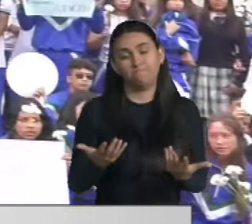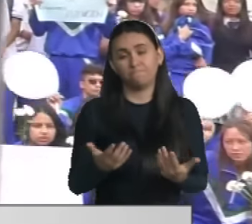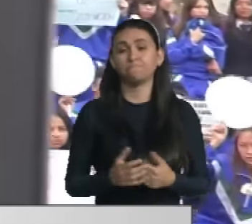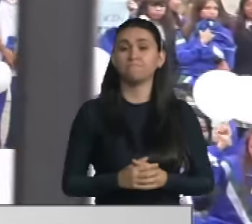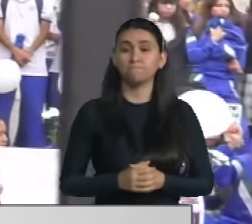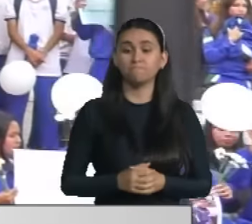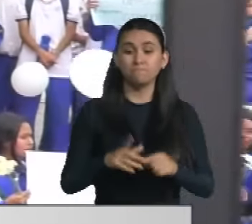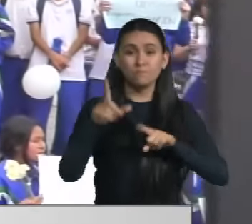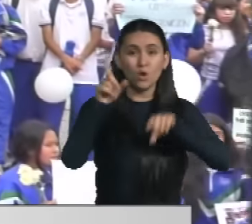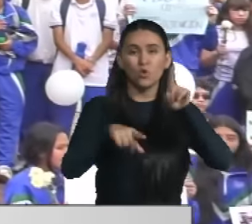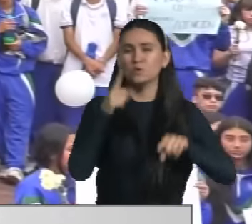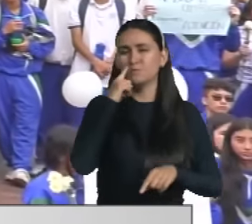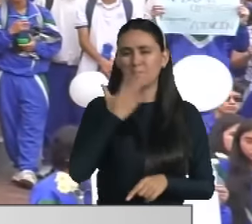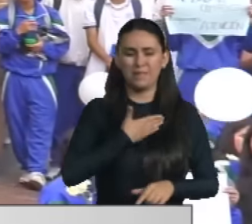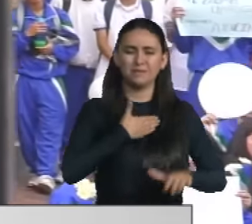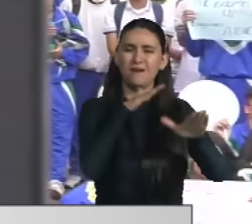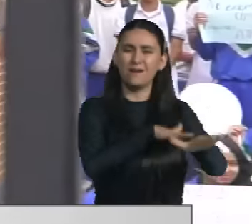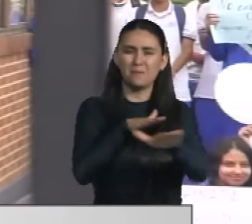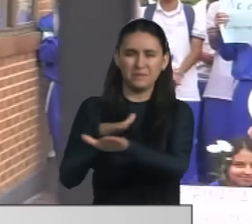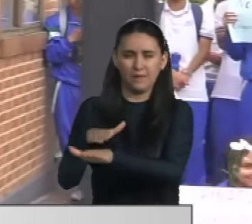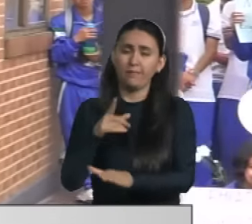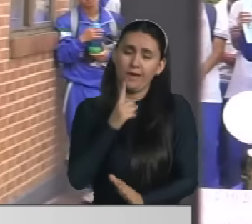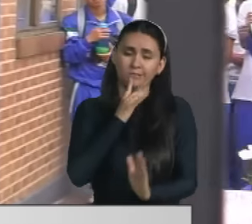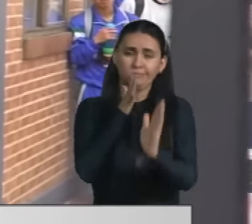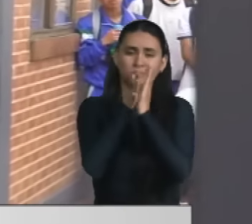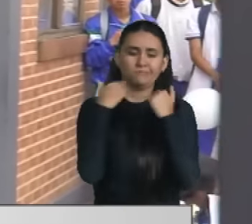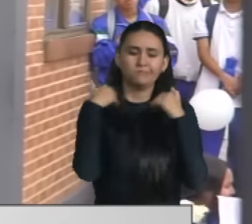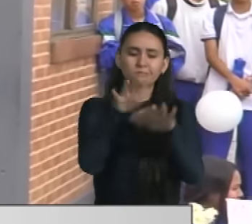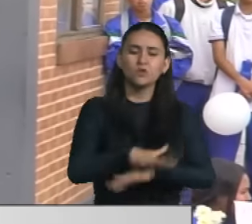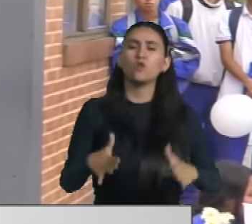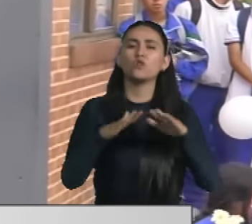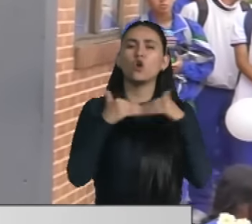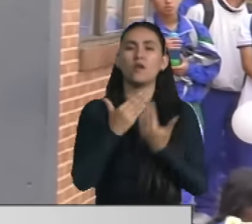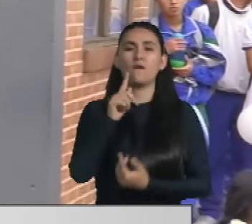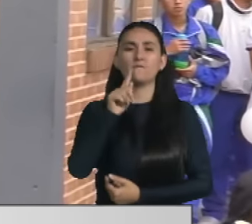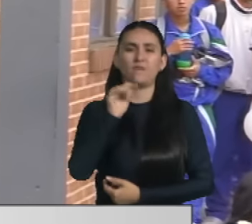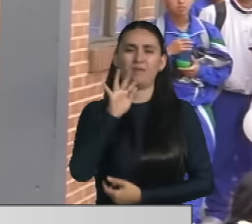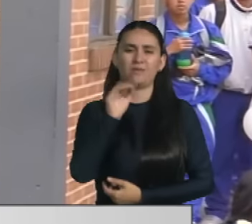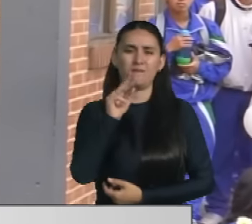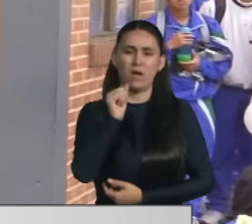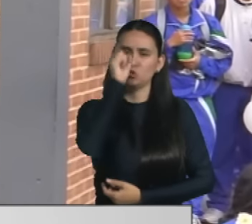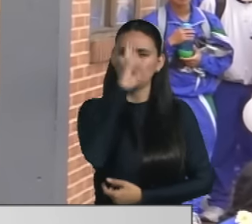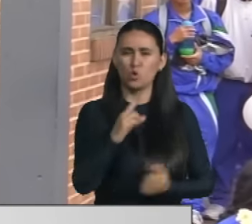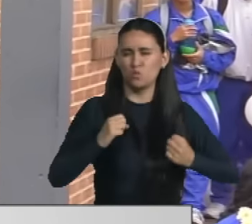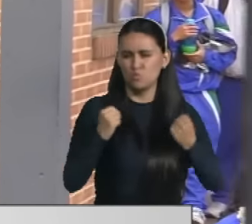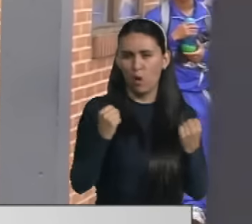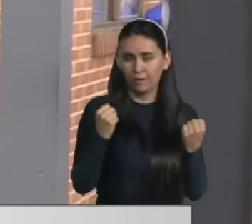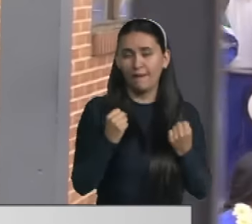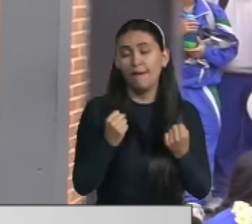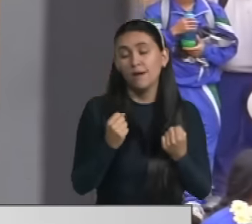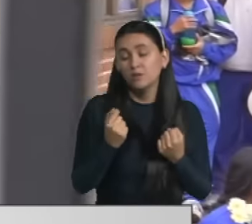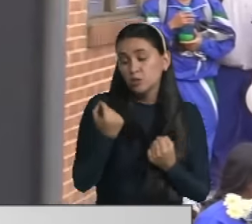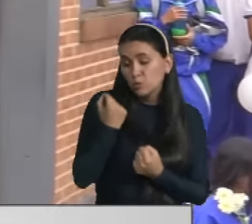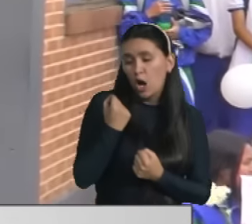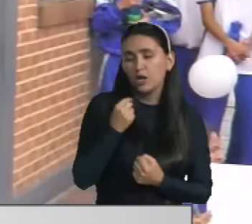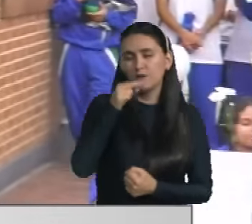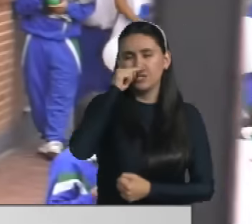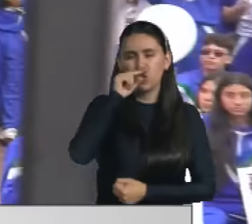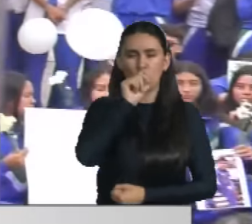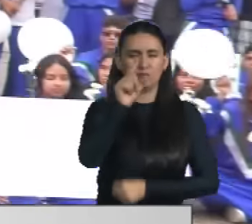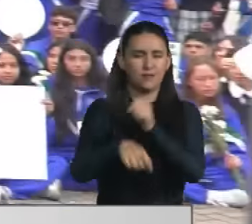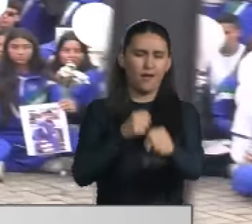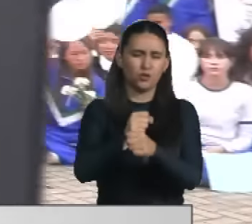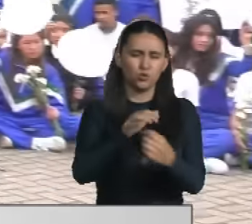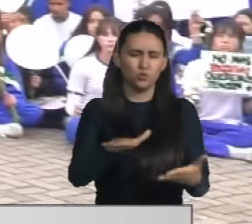de los representantes de los padres de familia de este, el colegio Nuestra Señora de Fátima, en el sur de Bogotá, donde en las últimas horas falleció un niño de tan